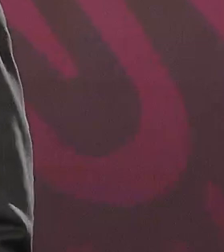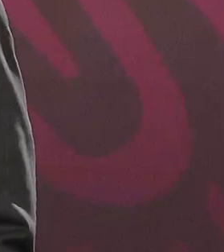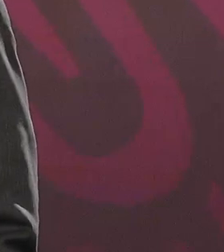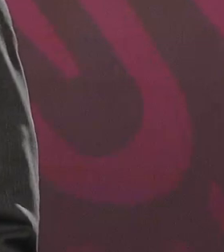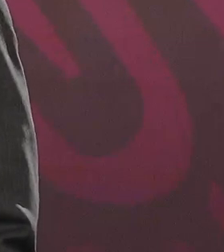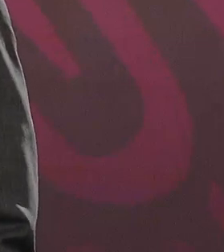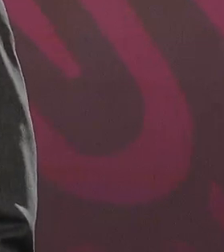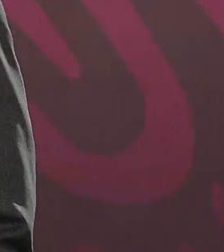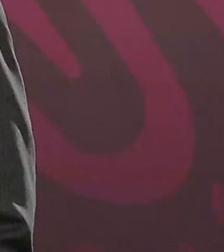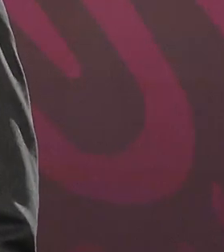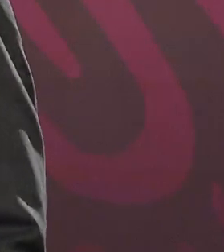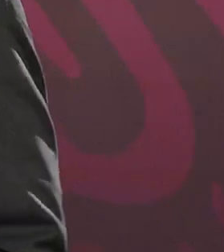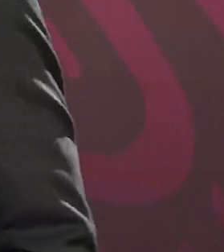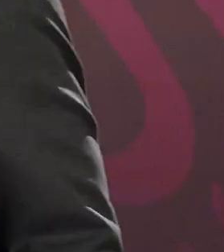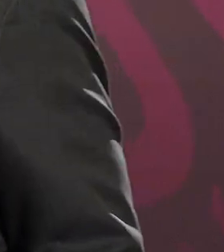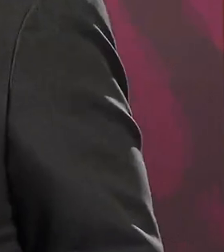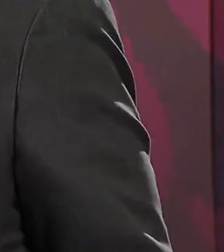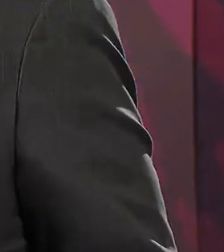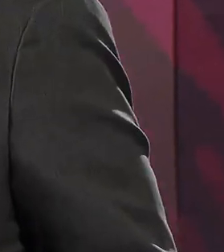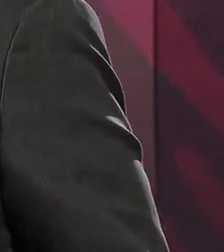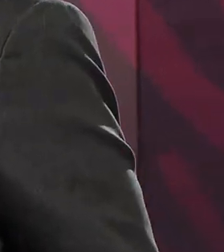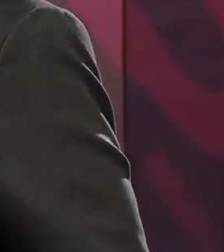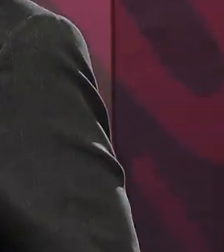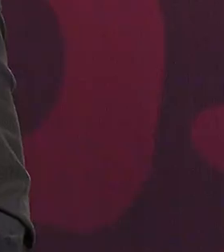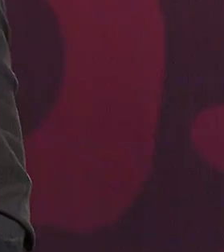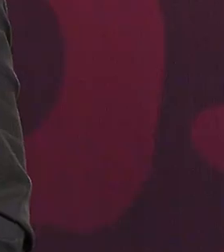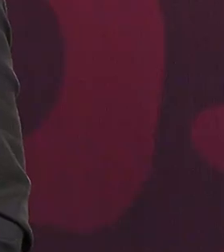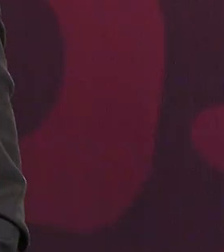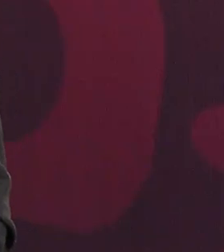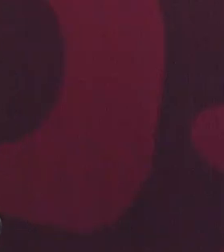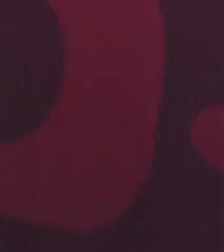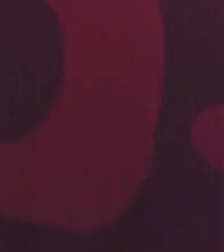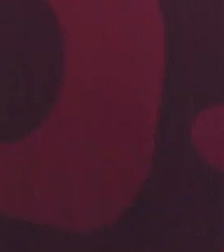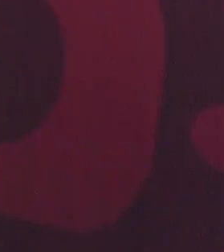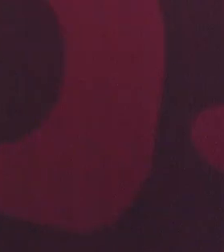conocer más sobre ese pasado